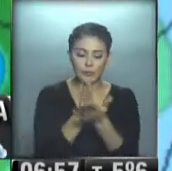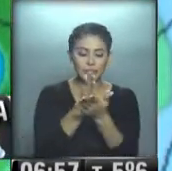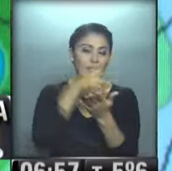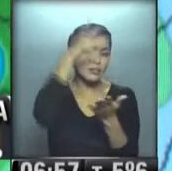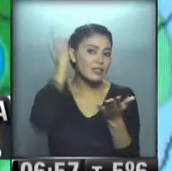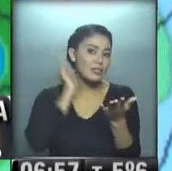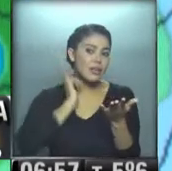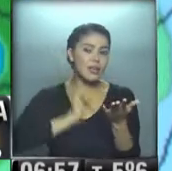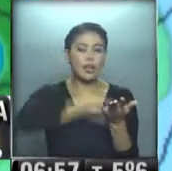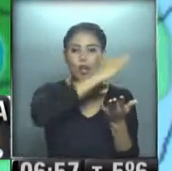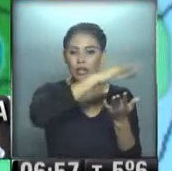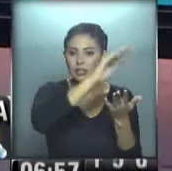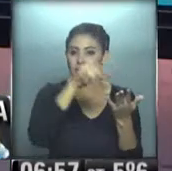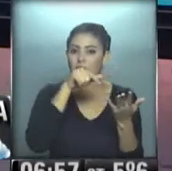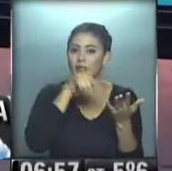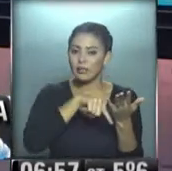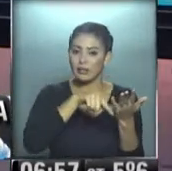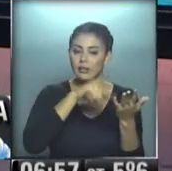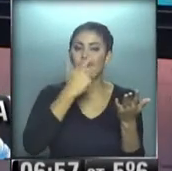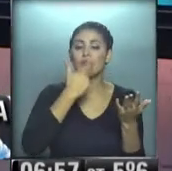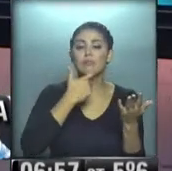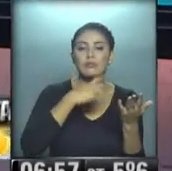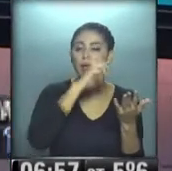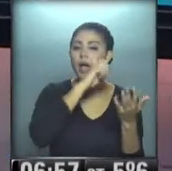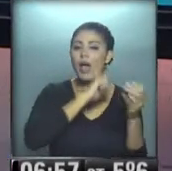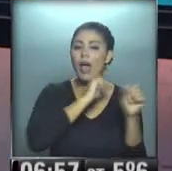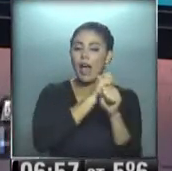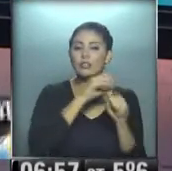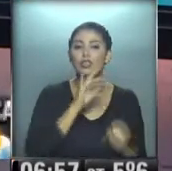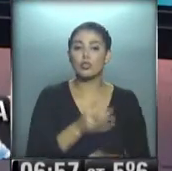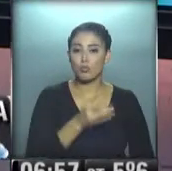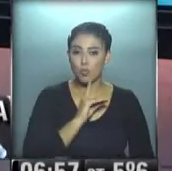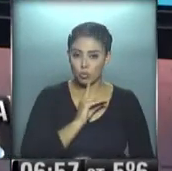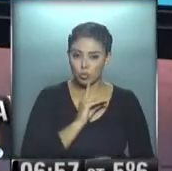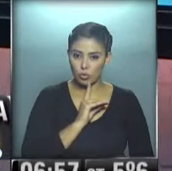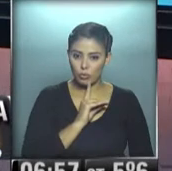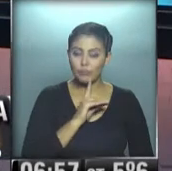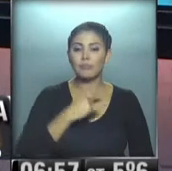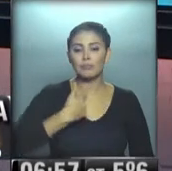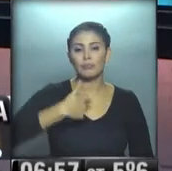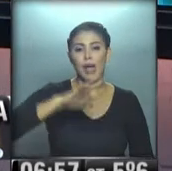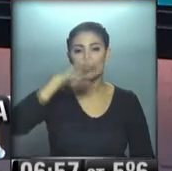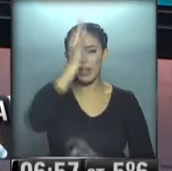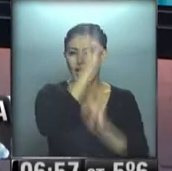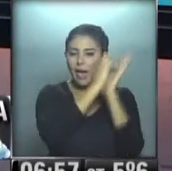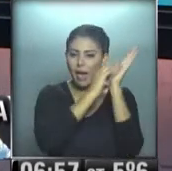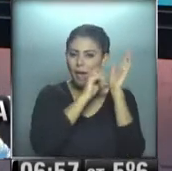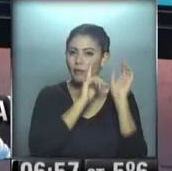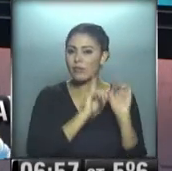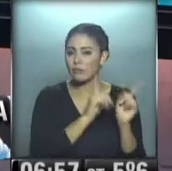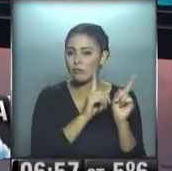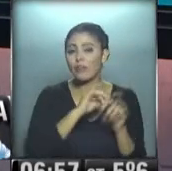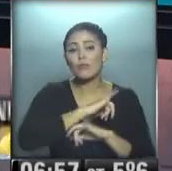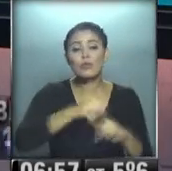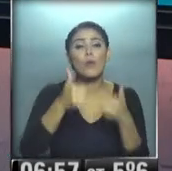cordillerana. De la región cuyana y hasta la provincia de Chubut inclusive, más y más nieve. La buena noticia